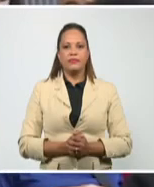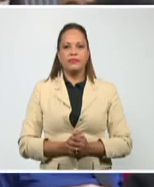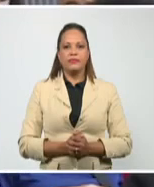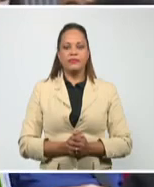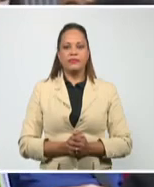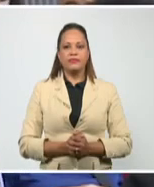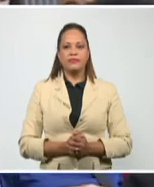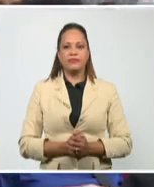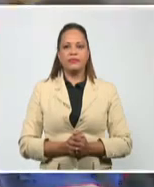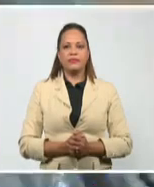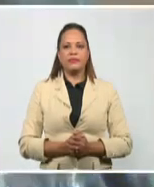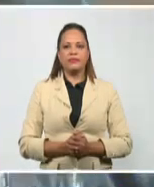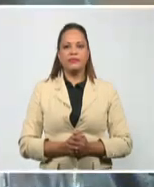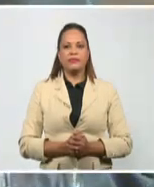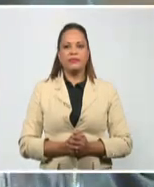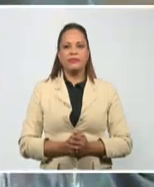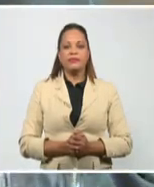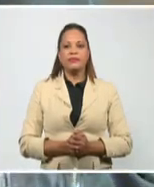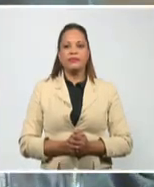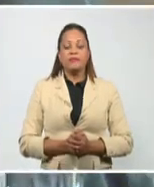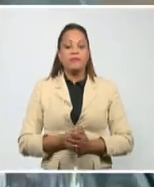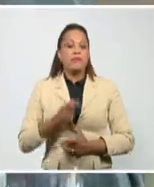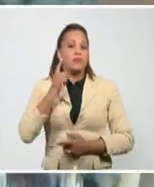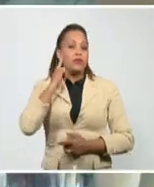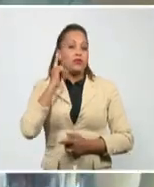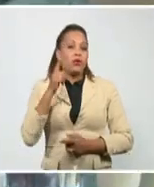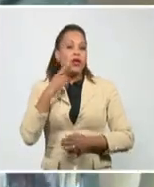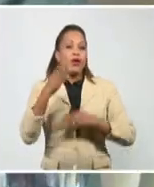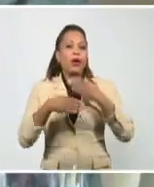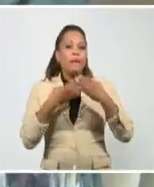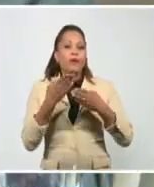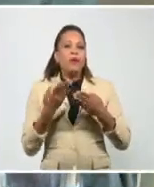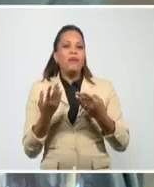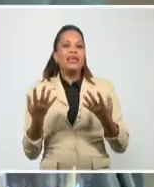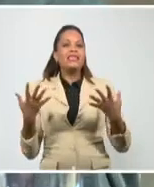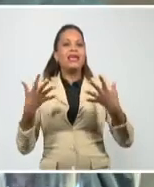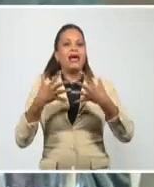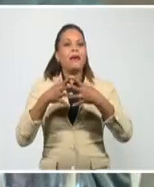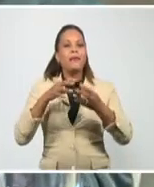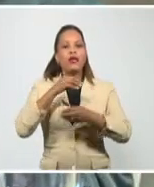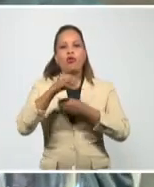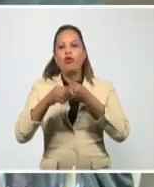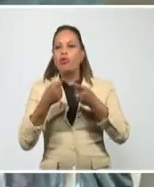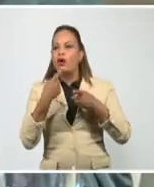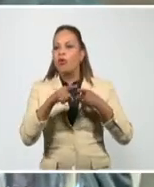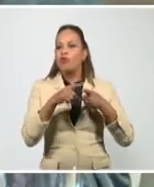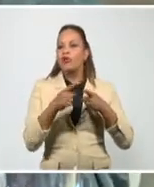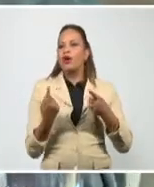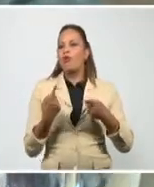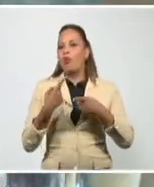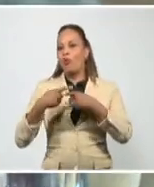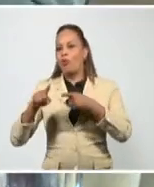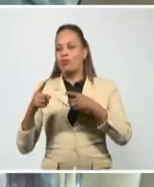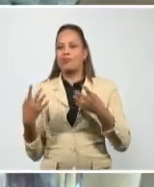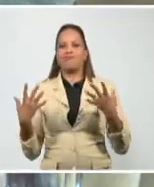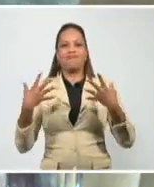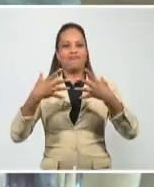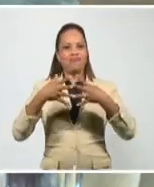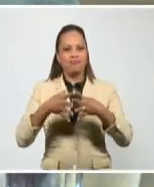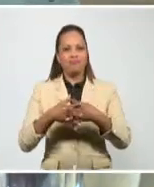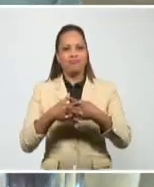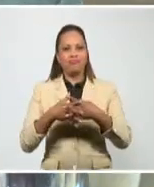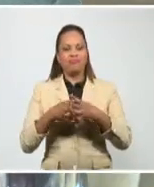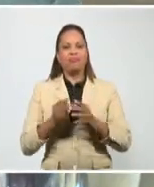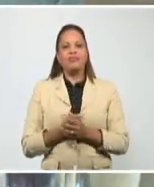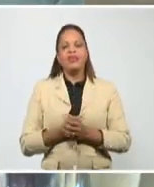crítico. Sí dialoga y sí lo apoya. Yo creo que el problema es que se nos mezcló una cosa con la otra. Y en una